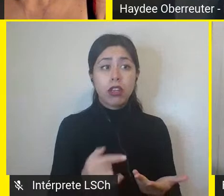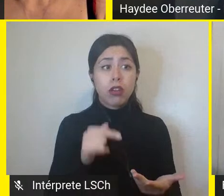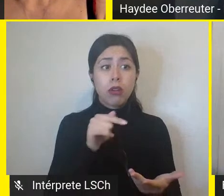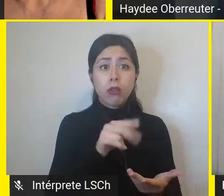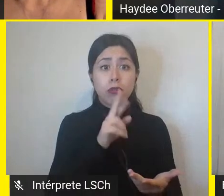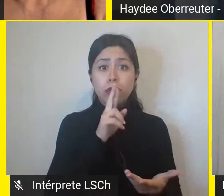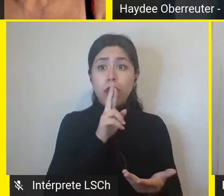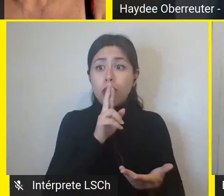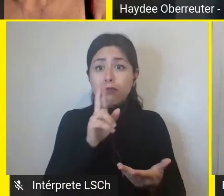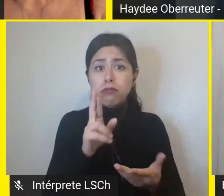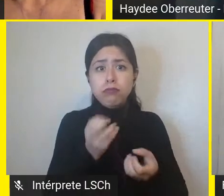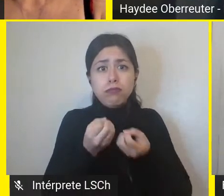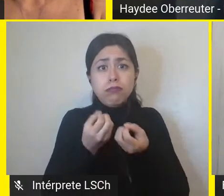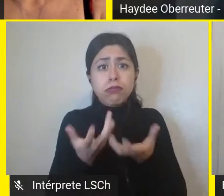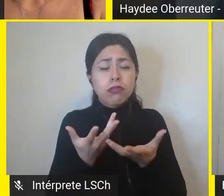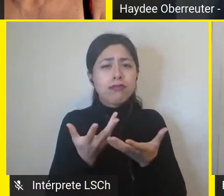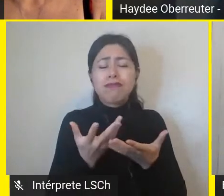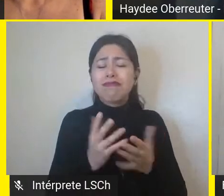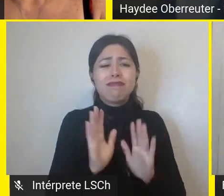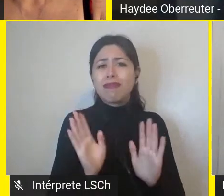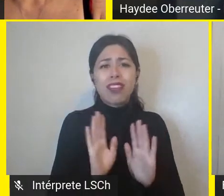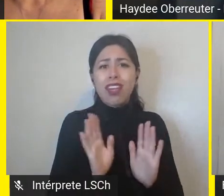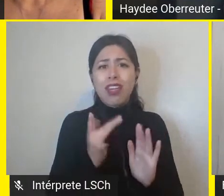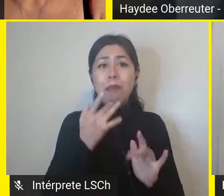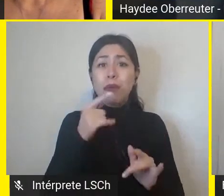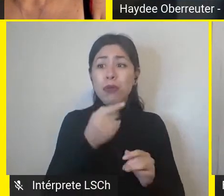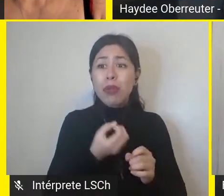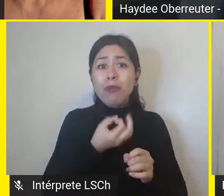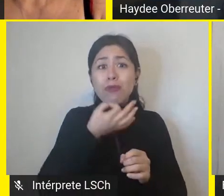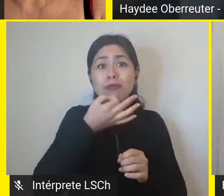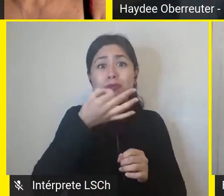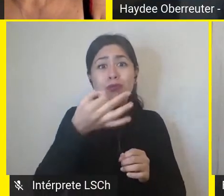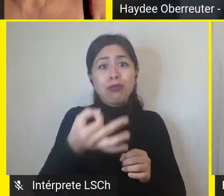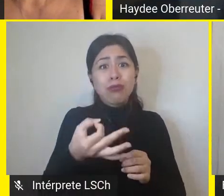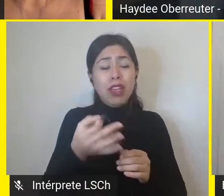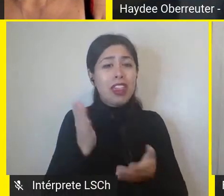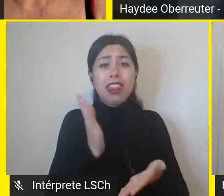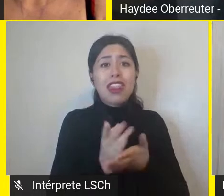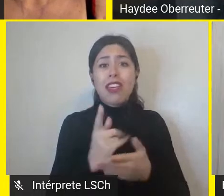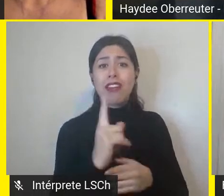algo, porque si lo dice, usted se va a tener que asilar y se va a tener que ir.